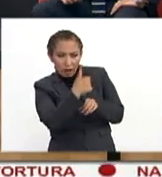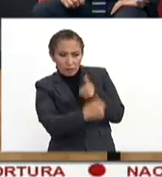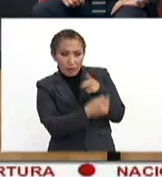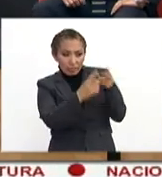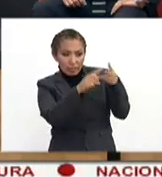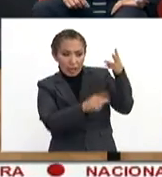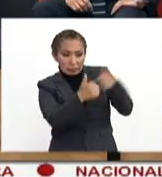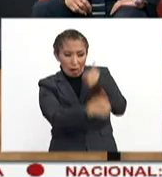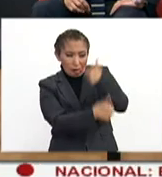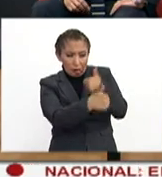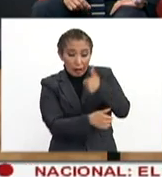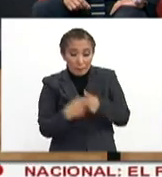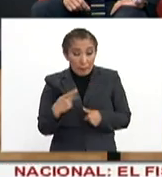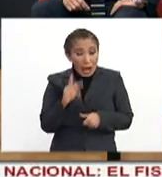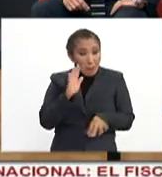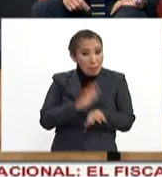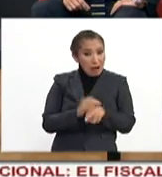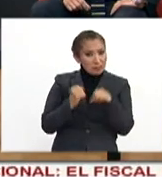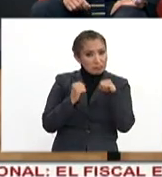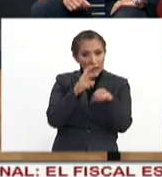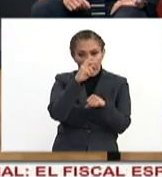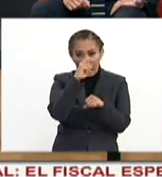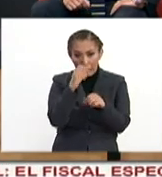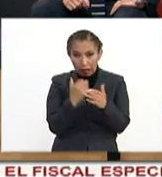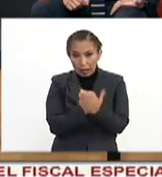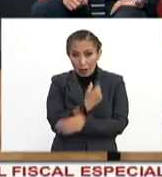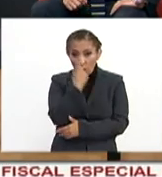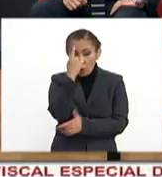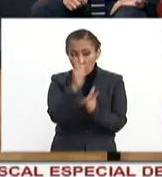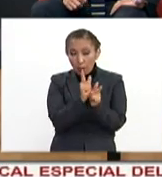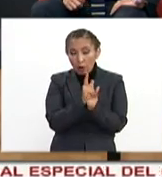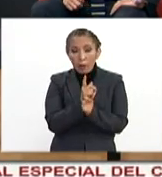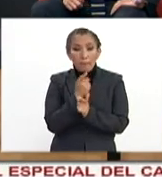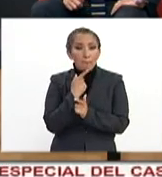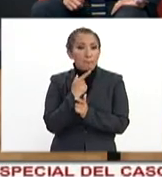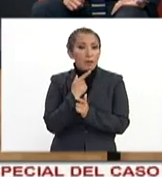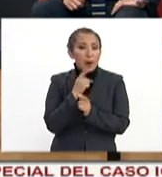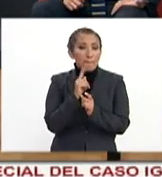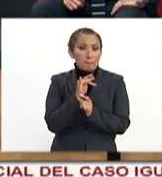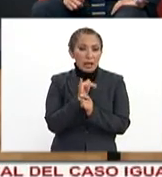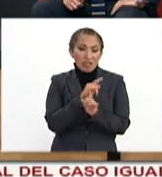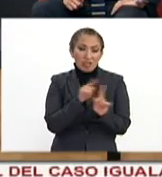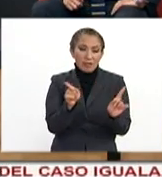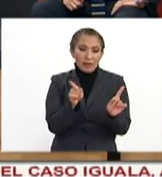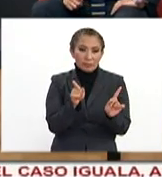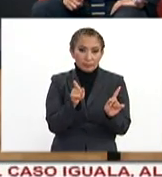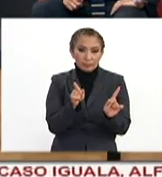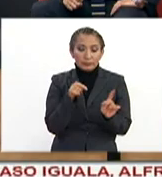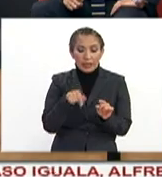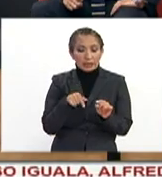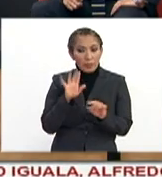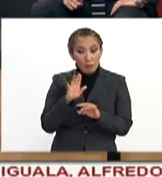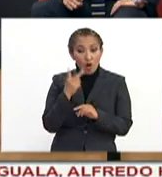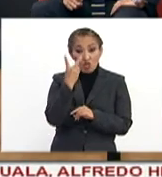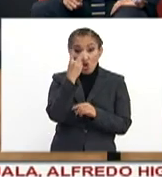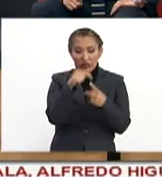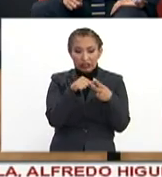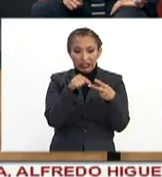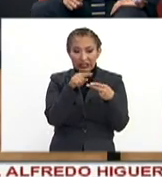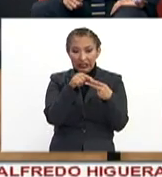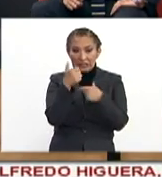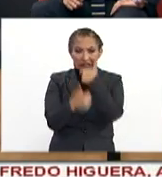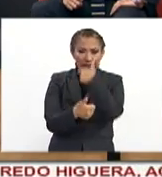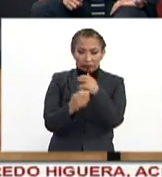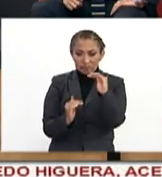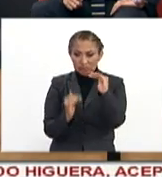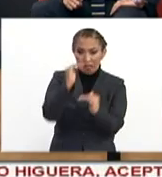dividido a 3, pero donde termina ganando un partido distinto al PRI, y que parece ser un escenario de 2, como bien